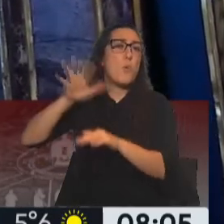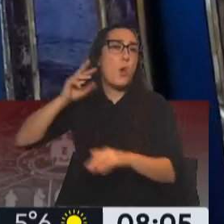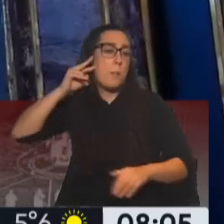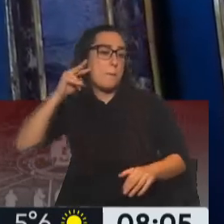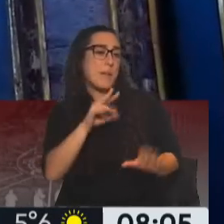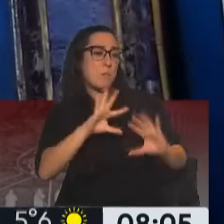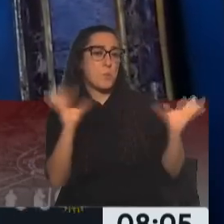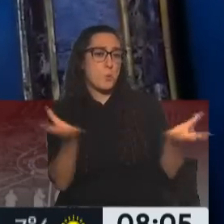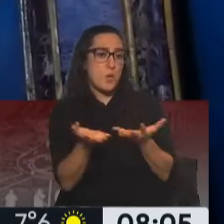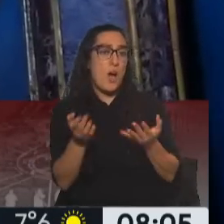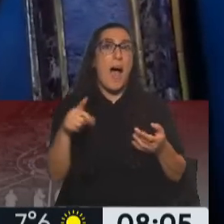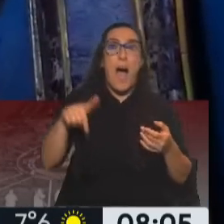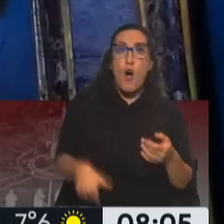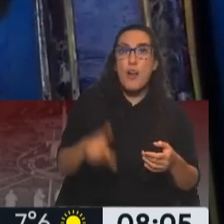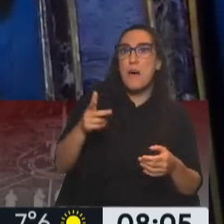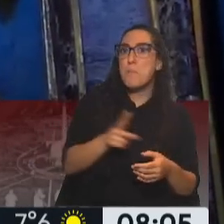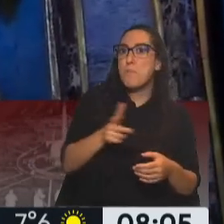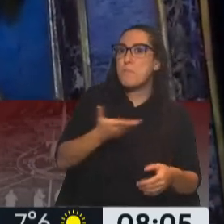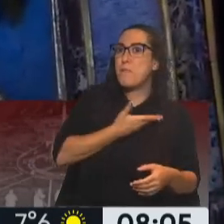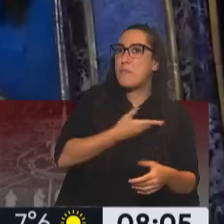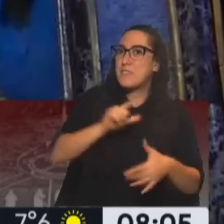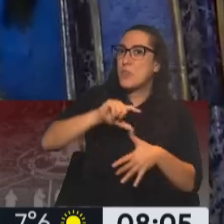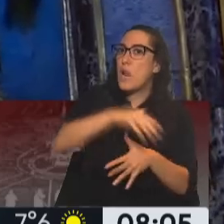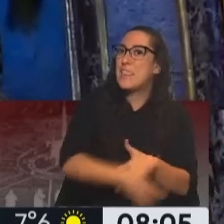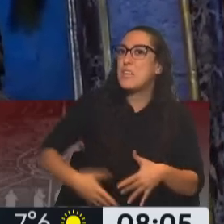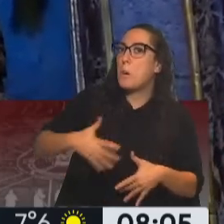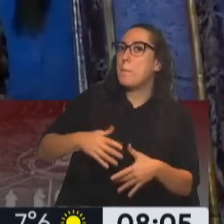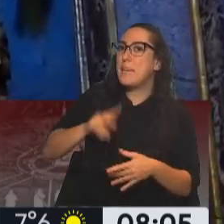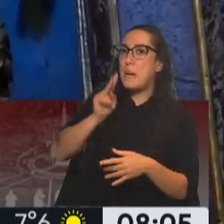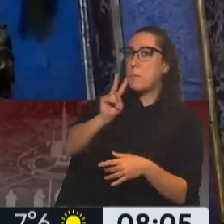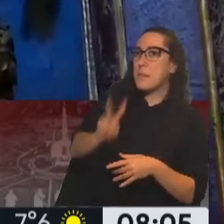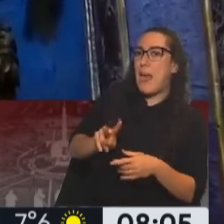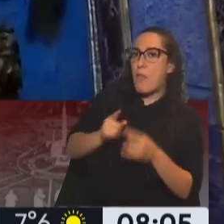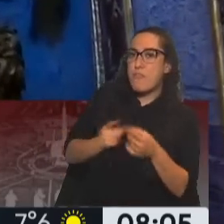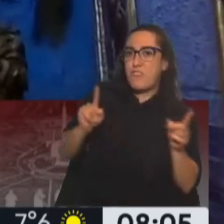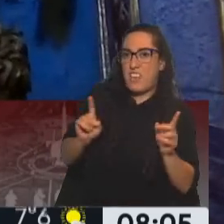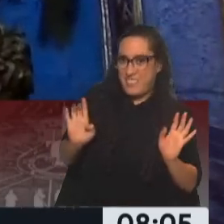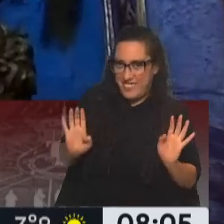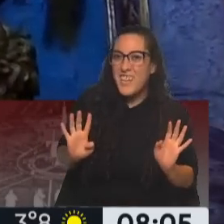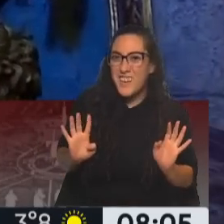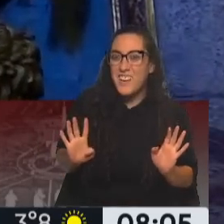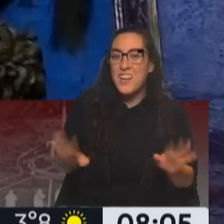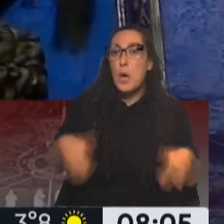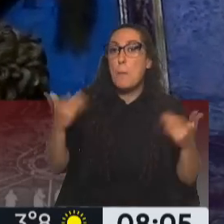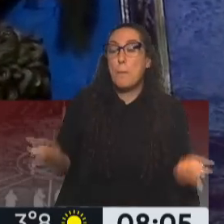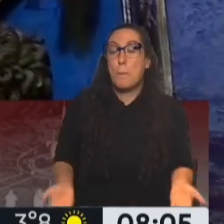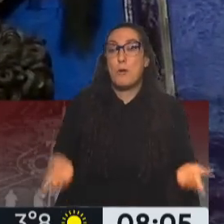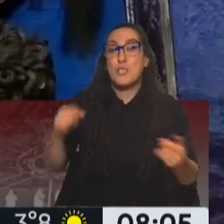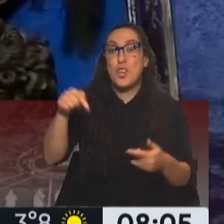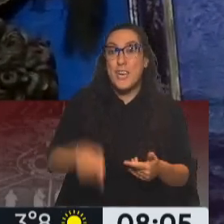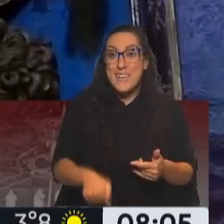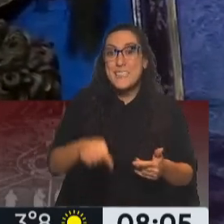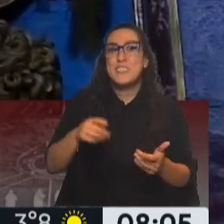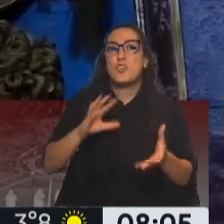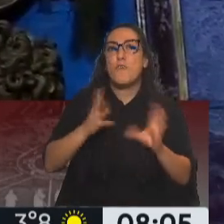ahora con Eurocentrista. Francisco la Iglesia miró al mundo con una visión de América Latina. Entonces es una visión diferente. Y esto creo que también es la impronta del